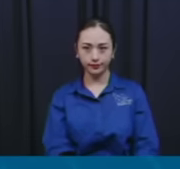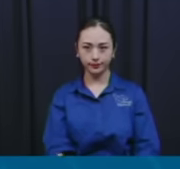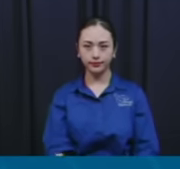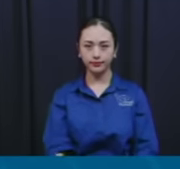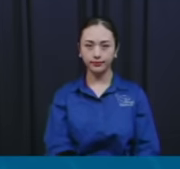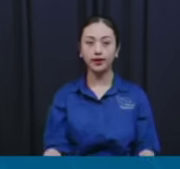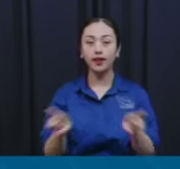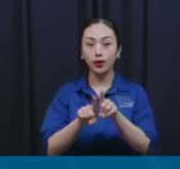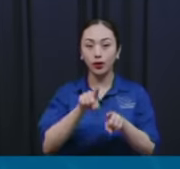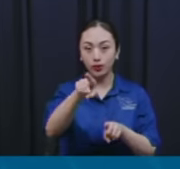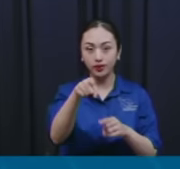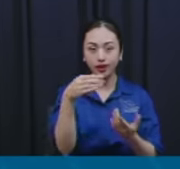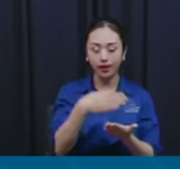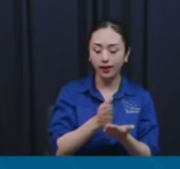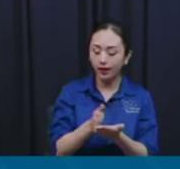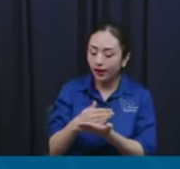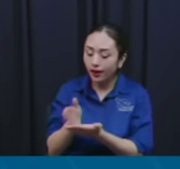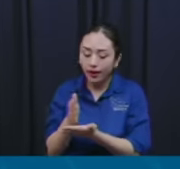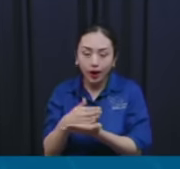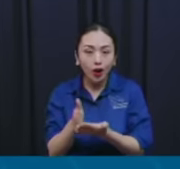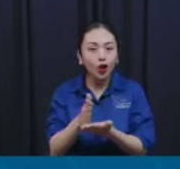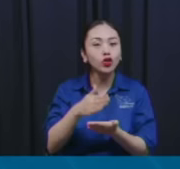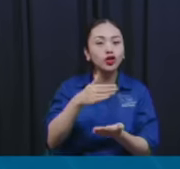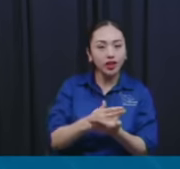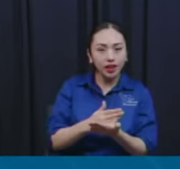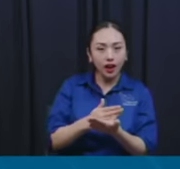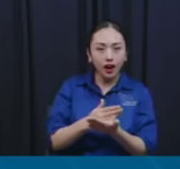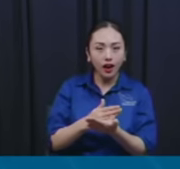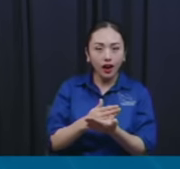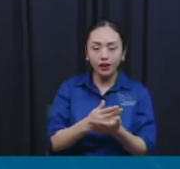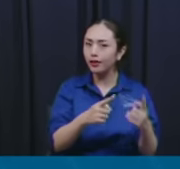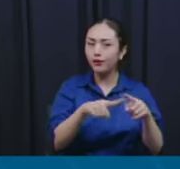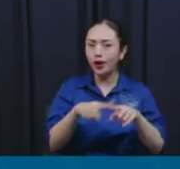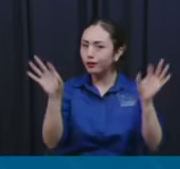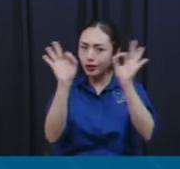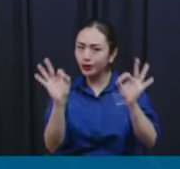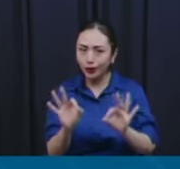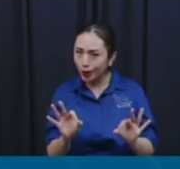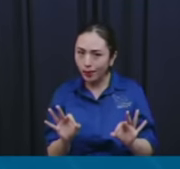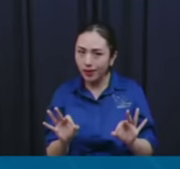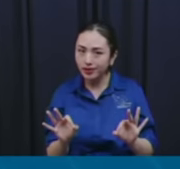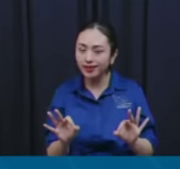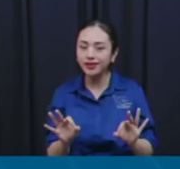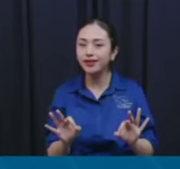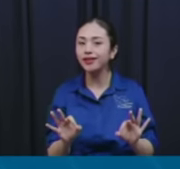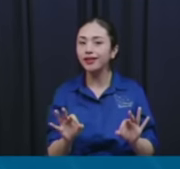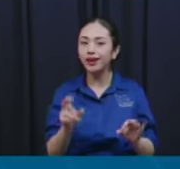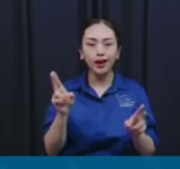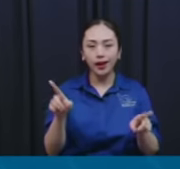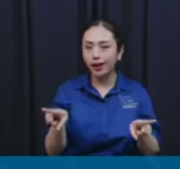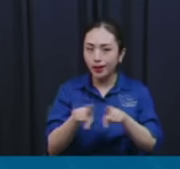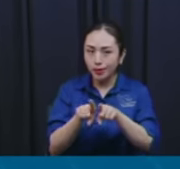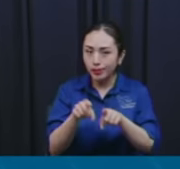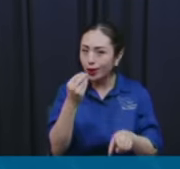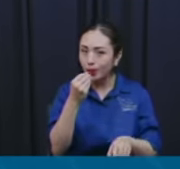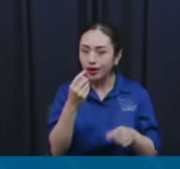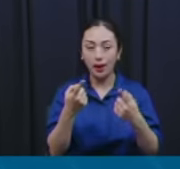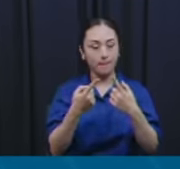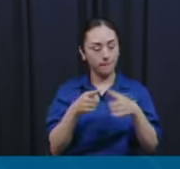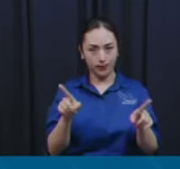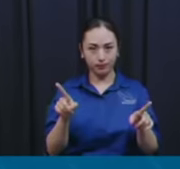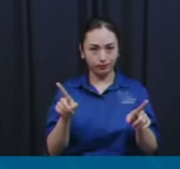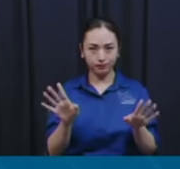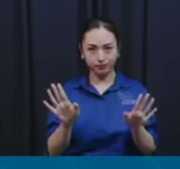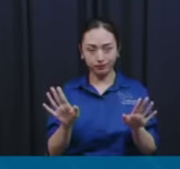con no sé cuánto pollo con no sé qué otro pollo encebollado pu bueno y pero es el mismo pollo